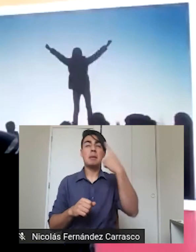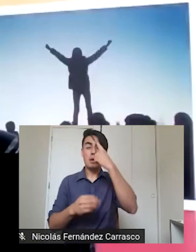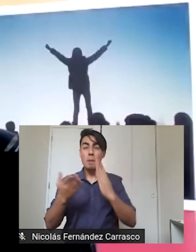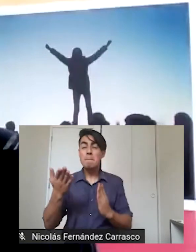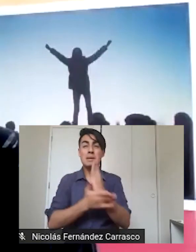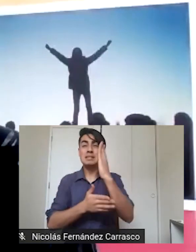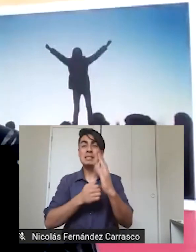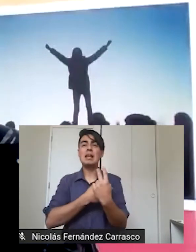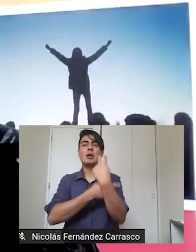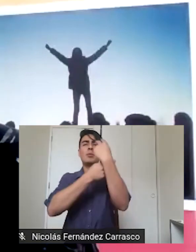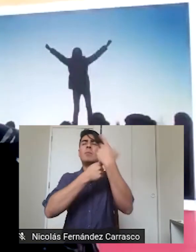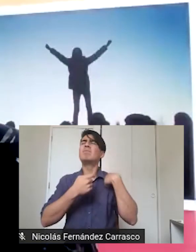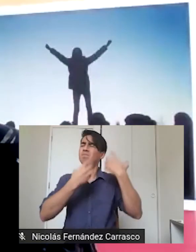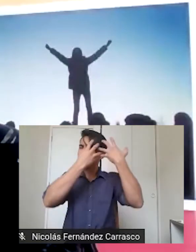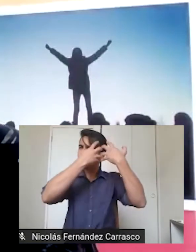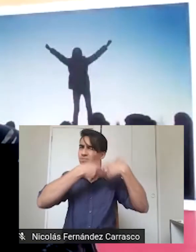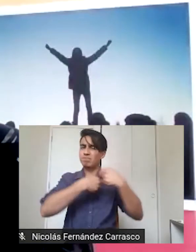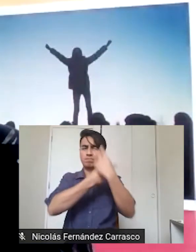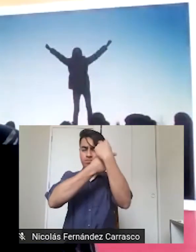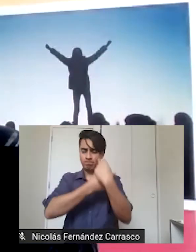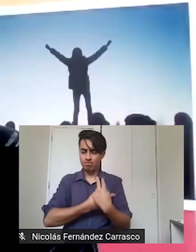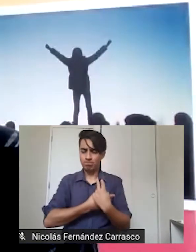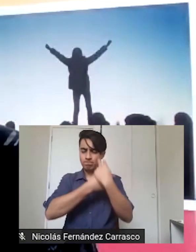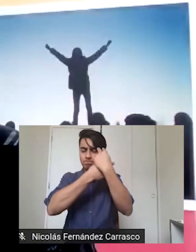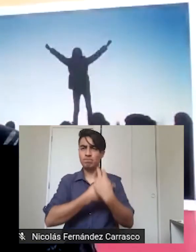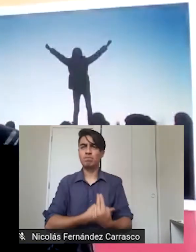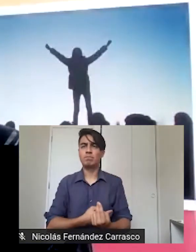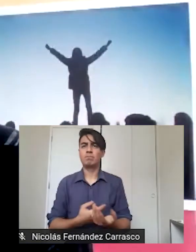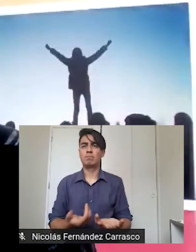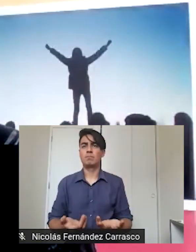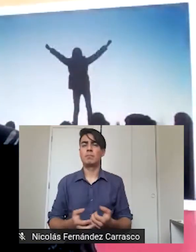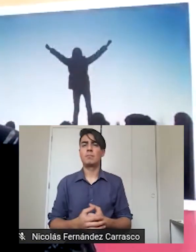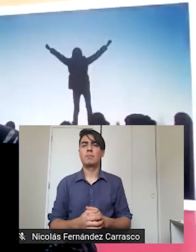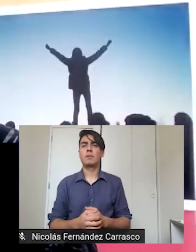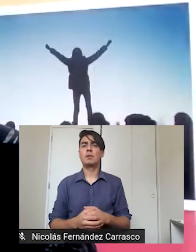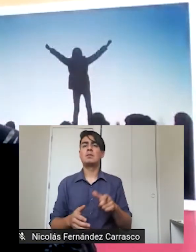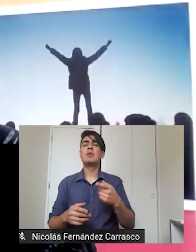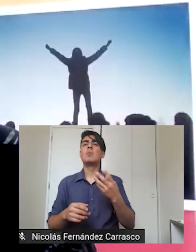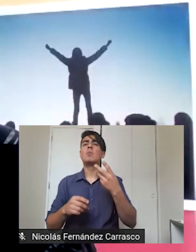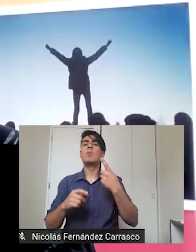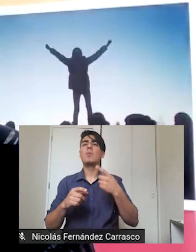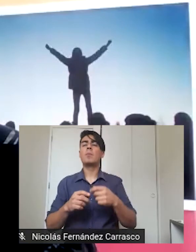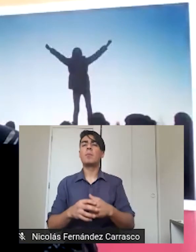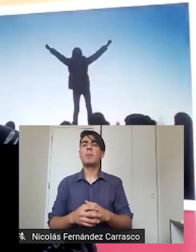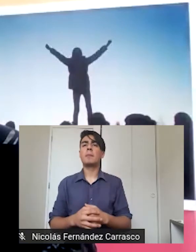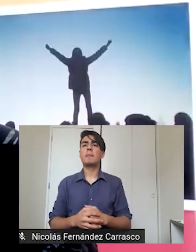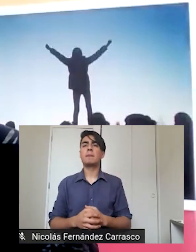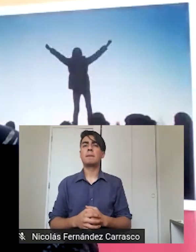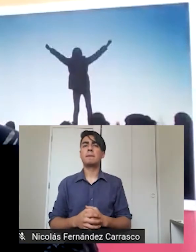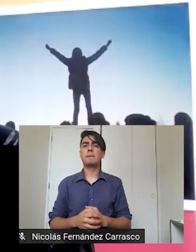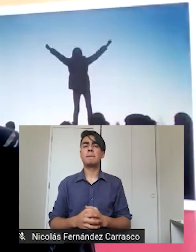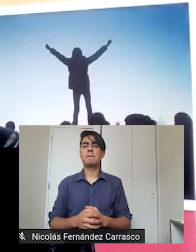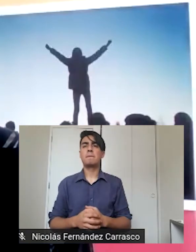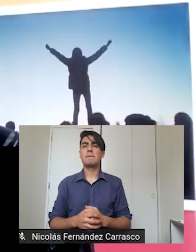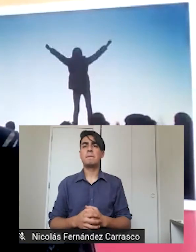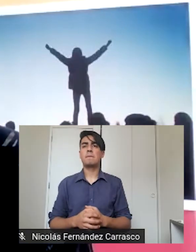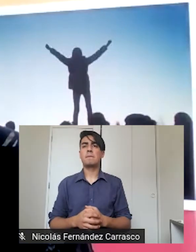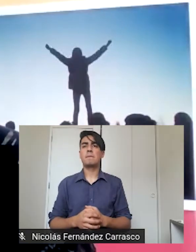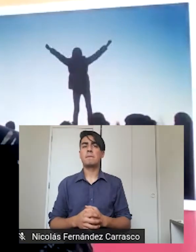hagan una autorreflexión primero antes de partir. Y creo que es sorprendente para los profesores, pero muchas veces